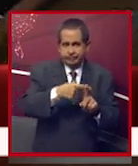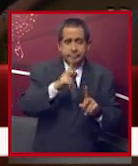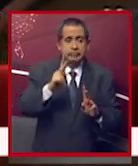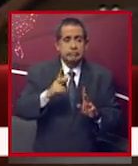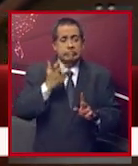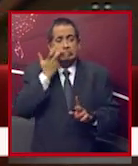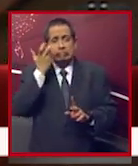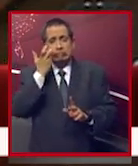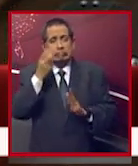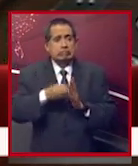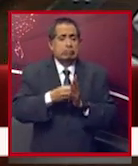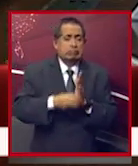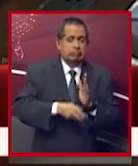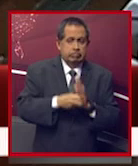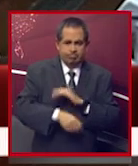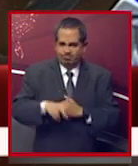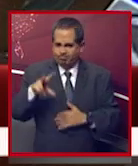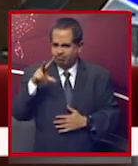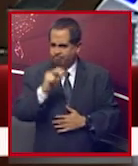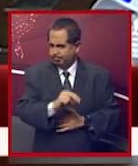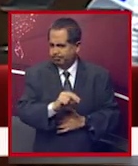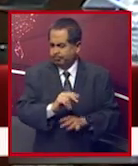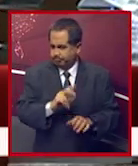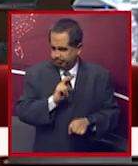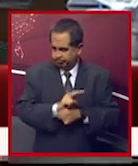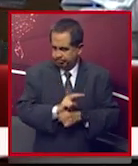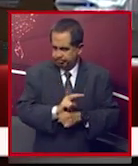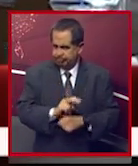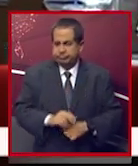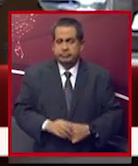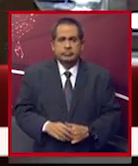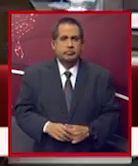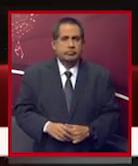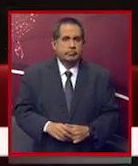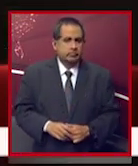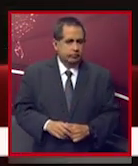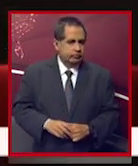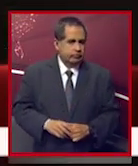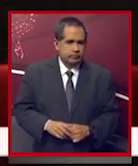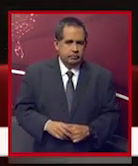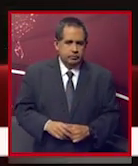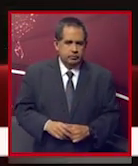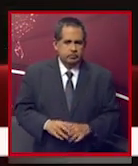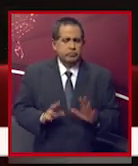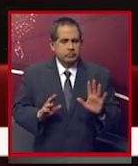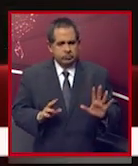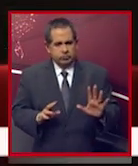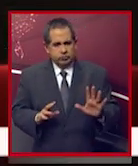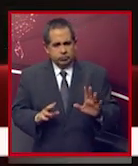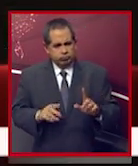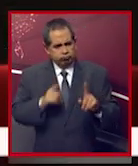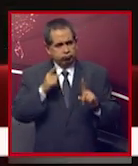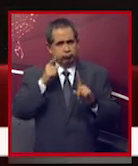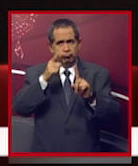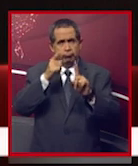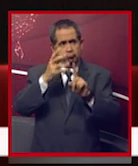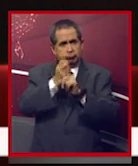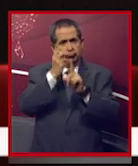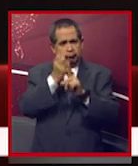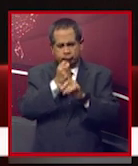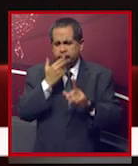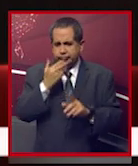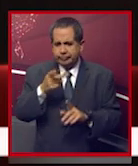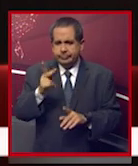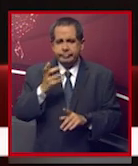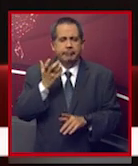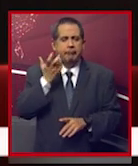tolerarán cifras maquilladas. Nunca más el pueblo mexicano no negaremos los logros, pero